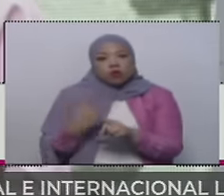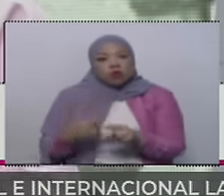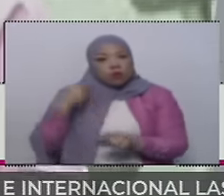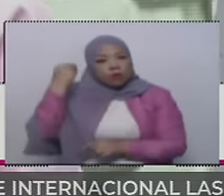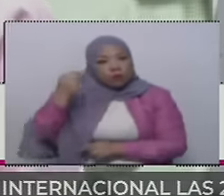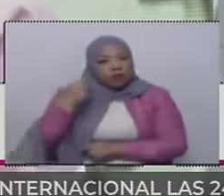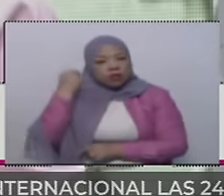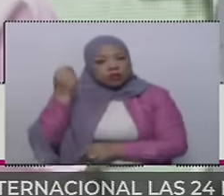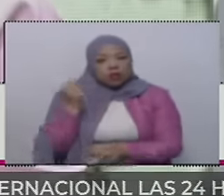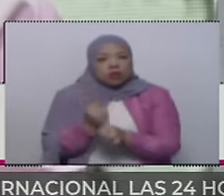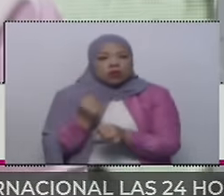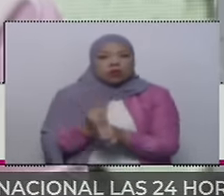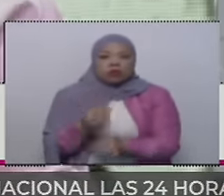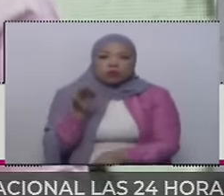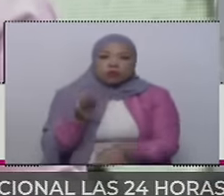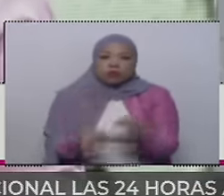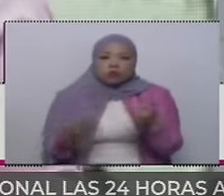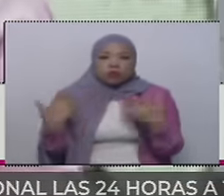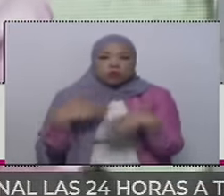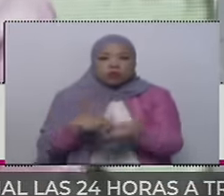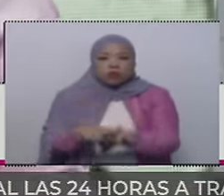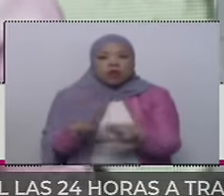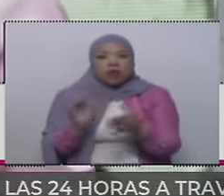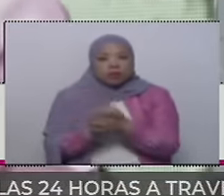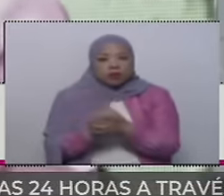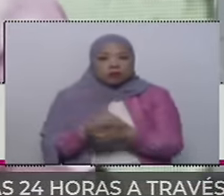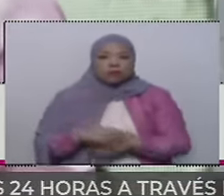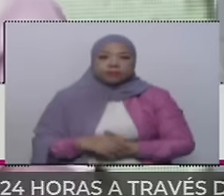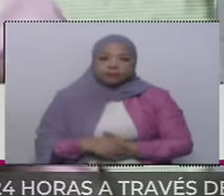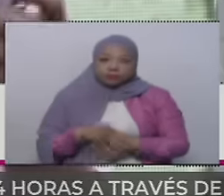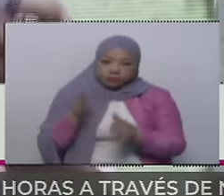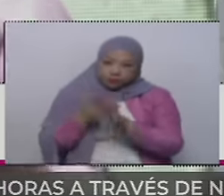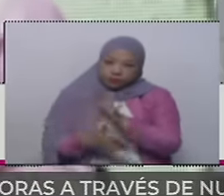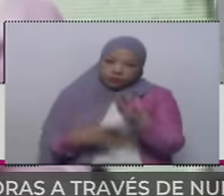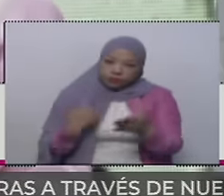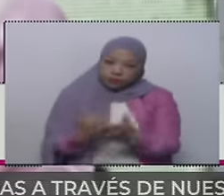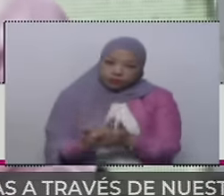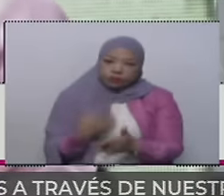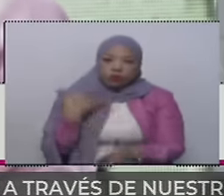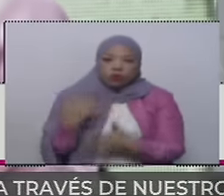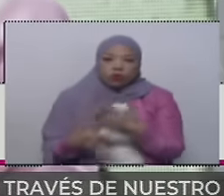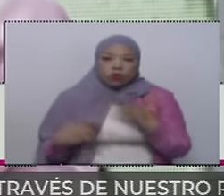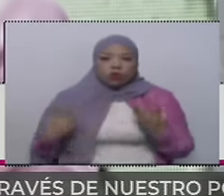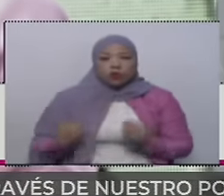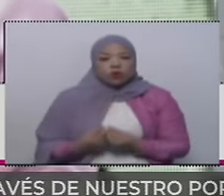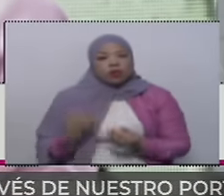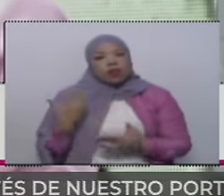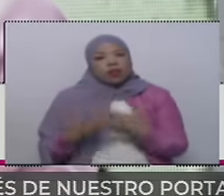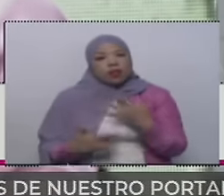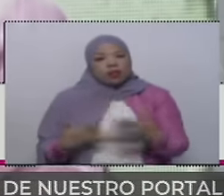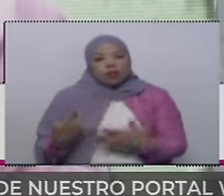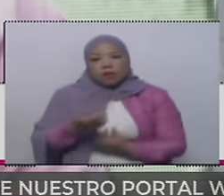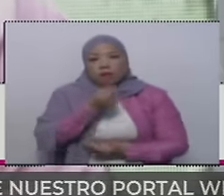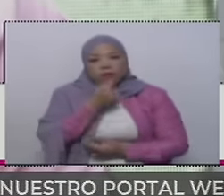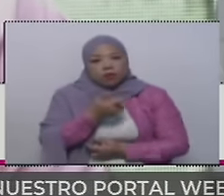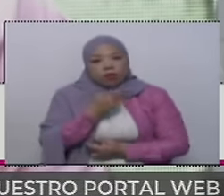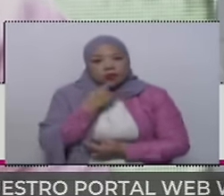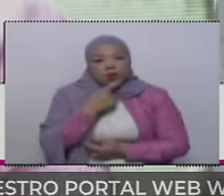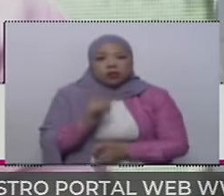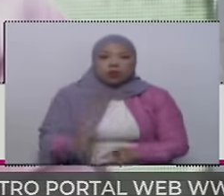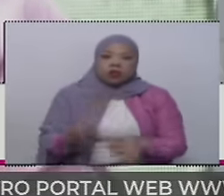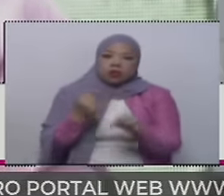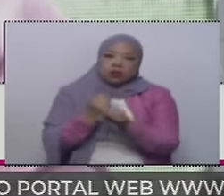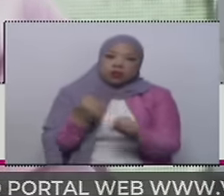posibilidades para justamente atender a nuestras compañeras. En el marco de esto, bueno, hay un conjunto de actividades extraordinarias que nos van a